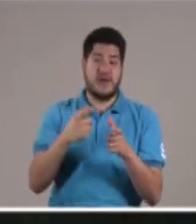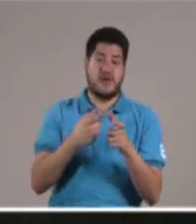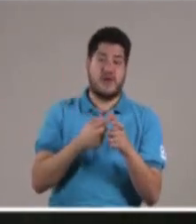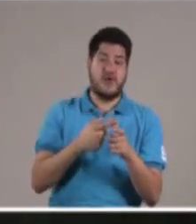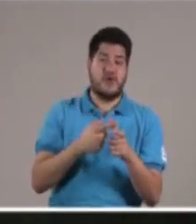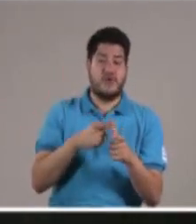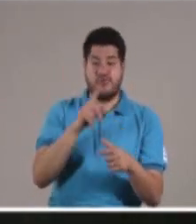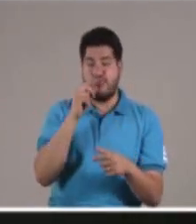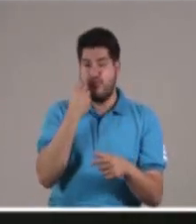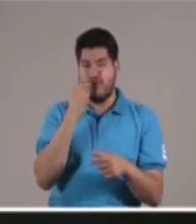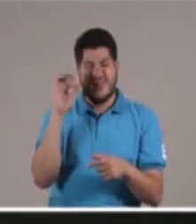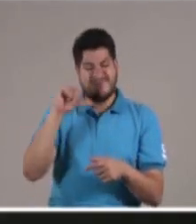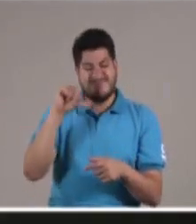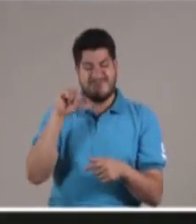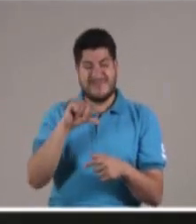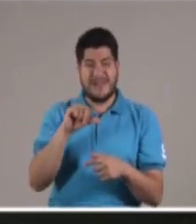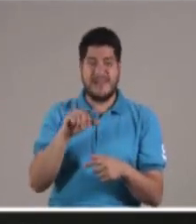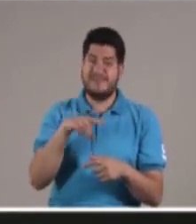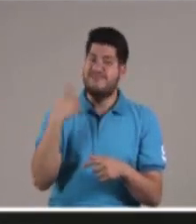van